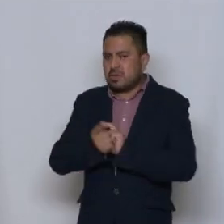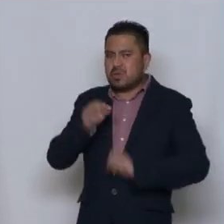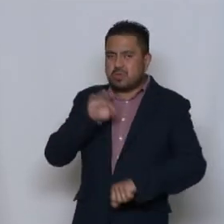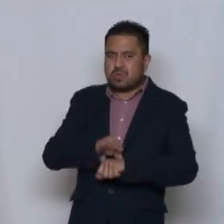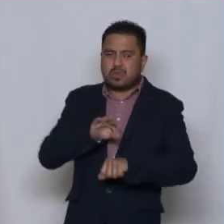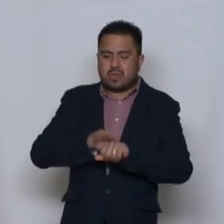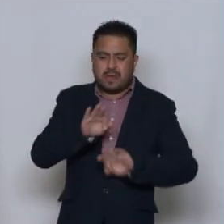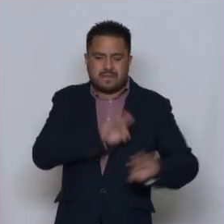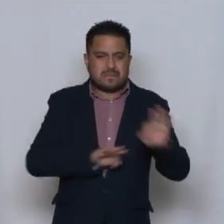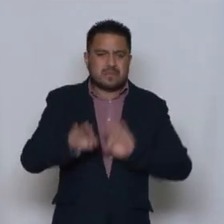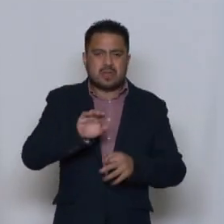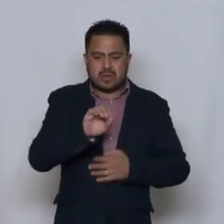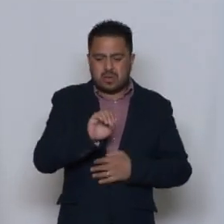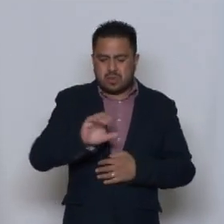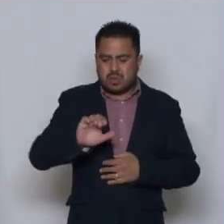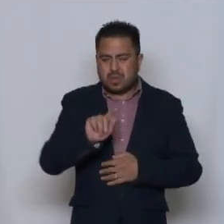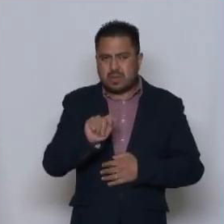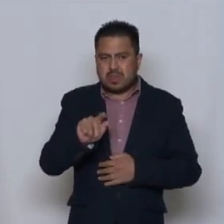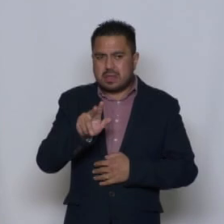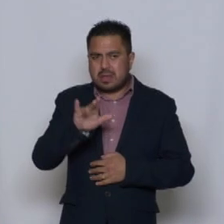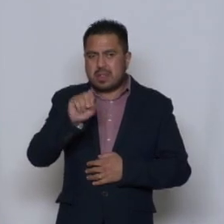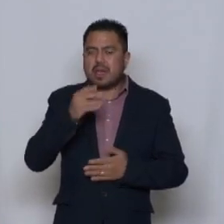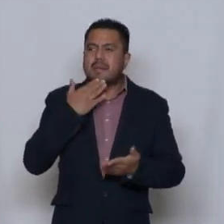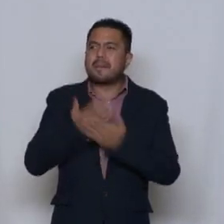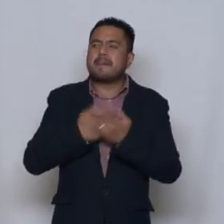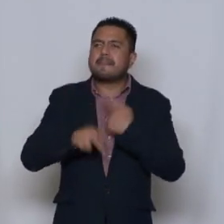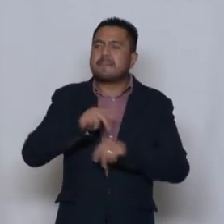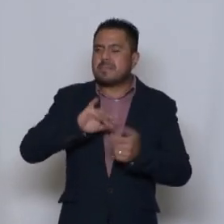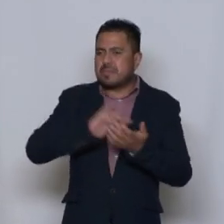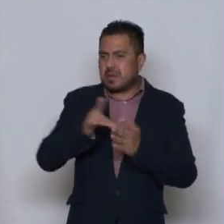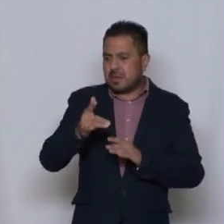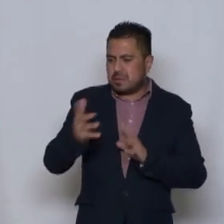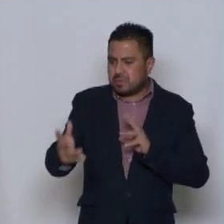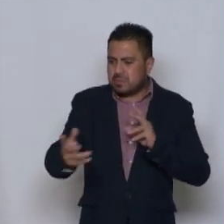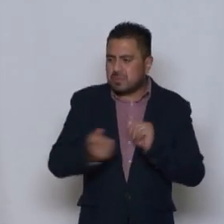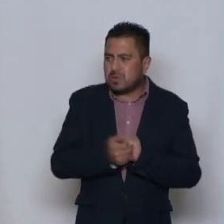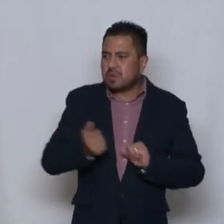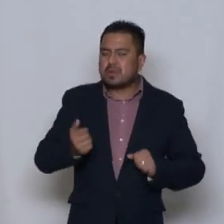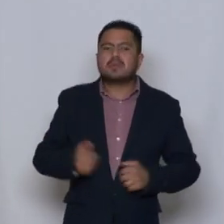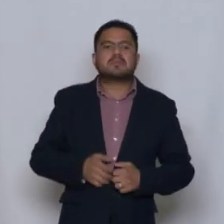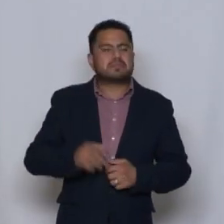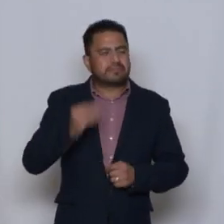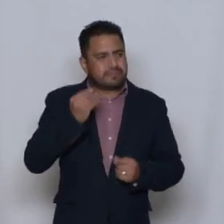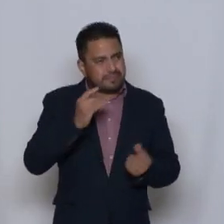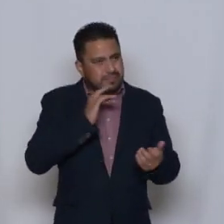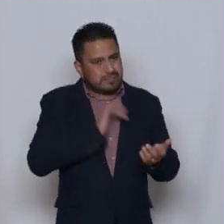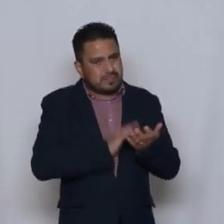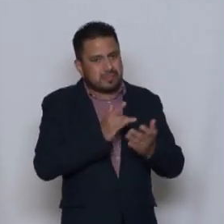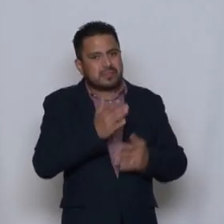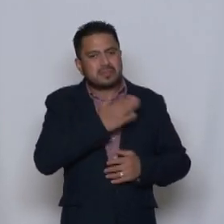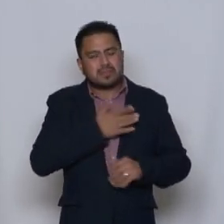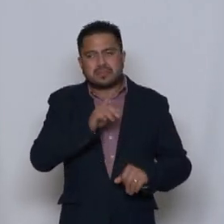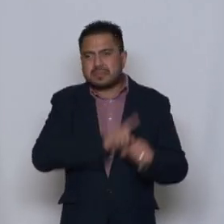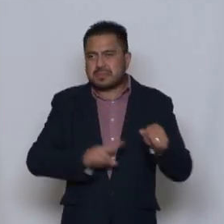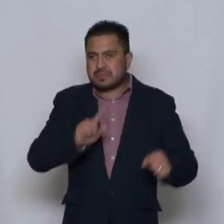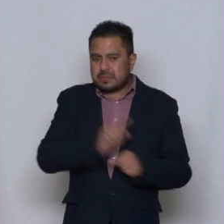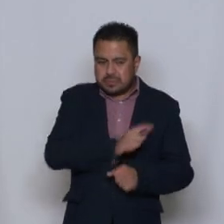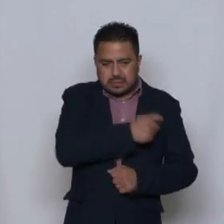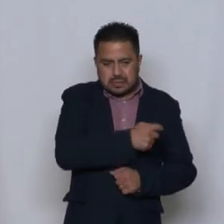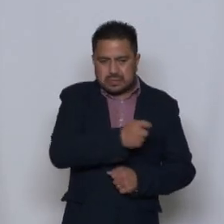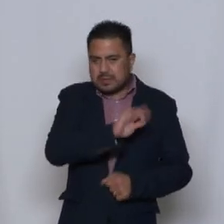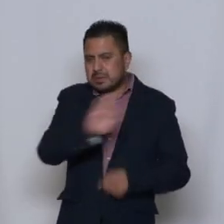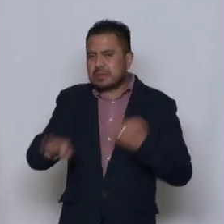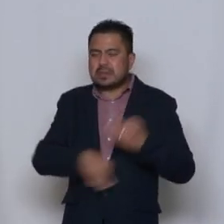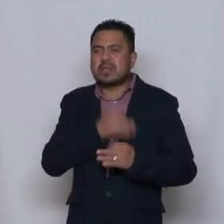en física, Octavio Miramontes Vidal. Bienvenido, doctor, gracias por estar con nosotros. No, muchas gracias. Buenos días, saludos a todos. Buenos